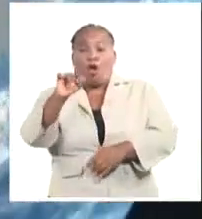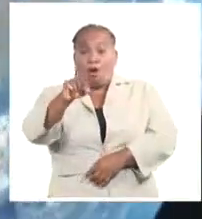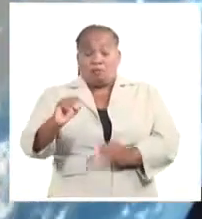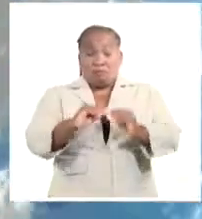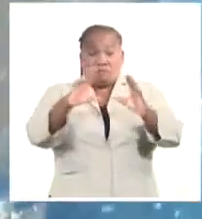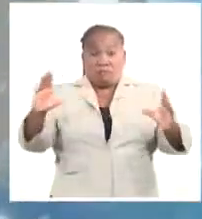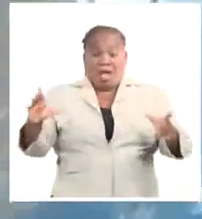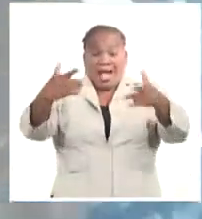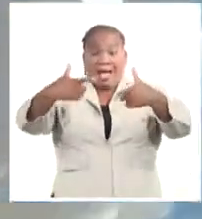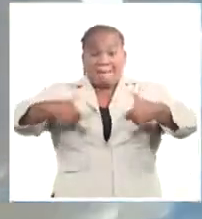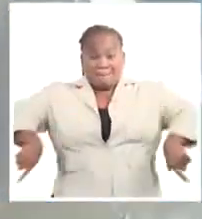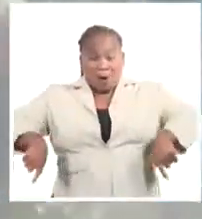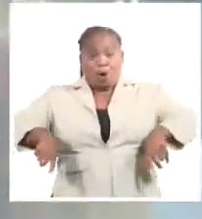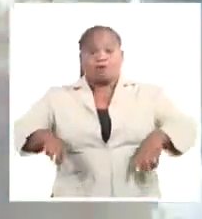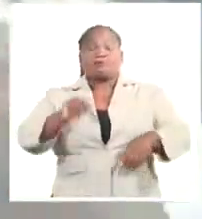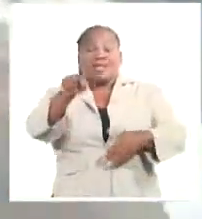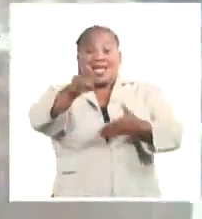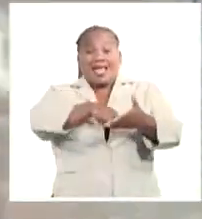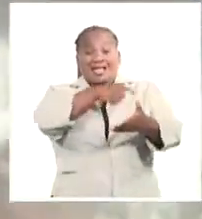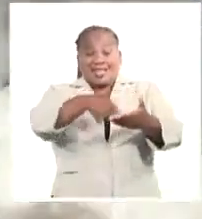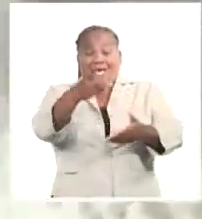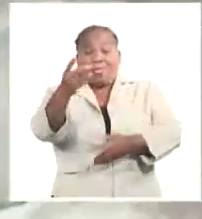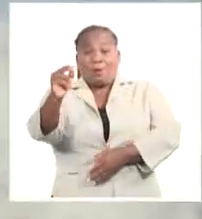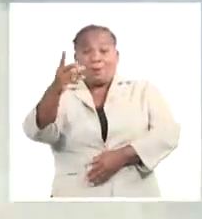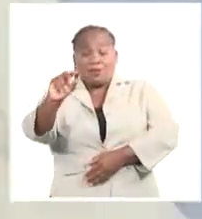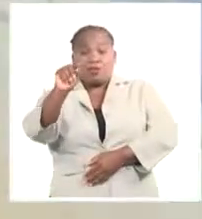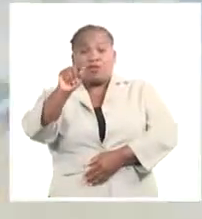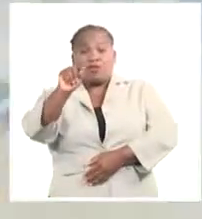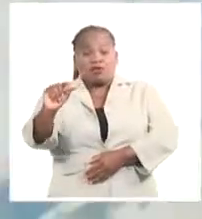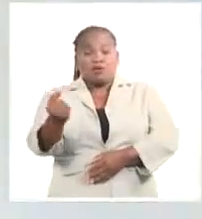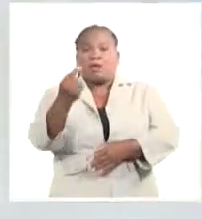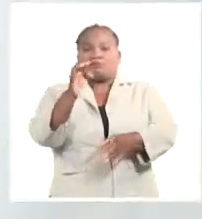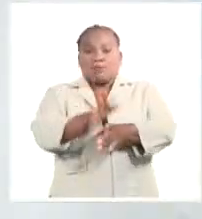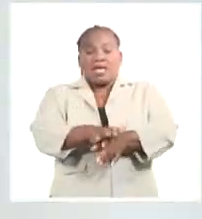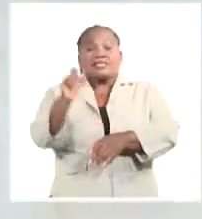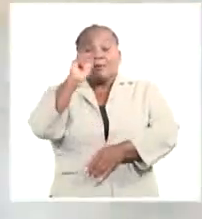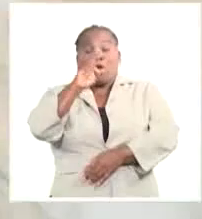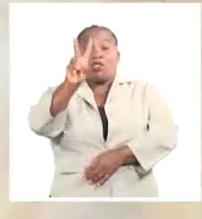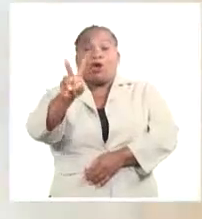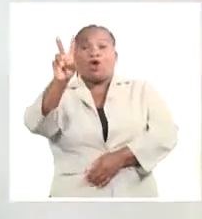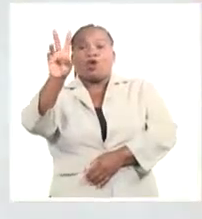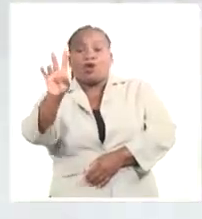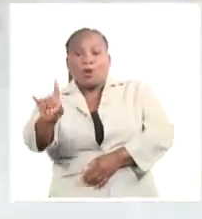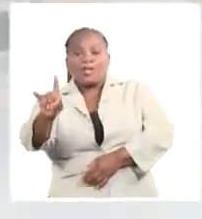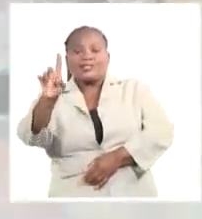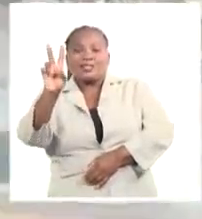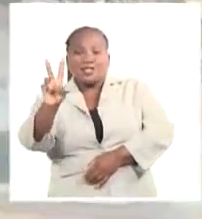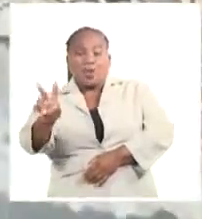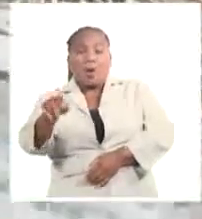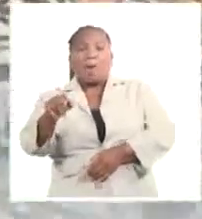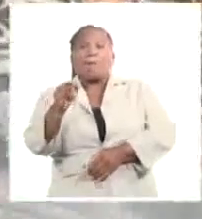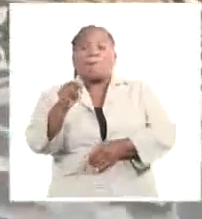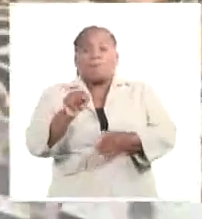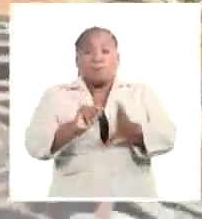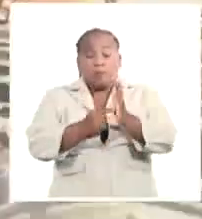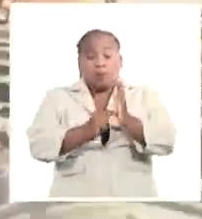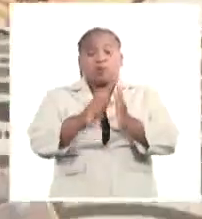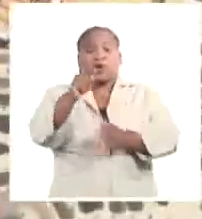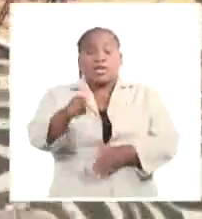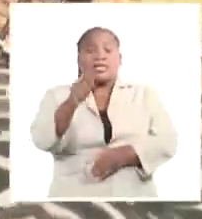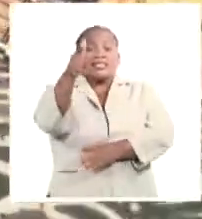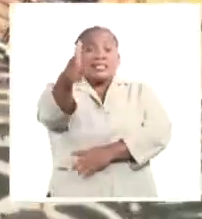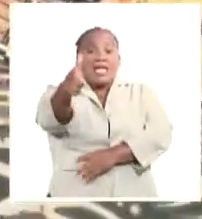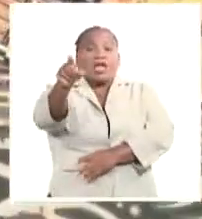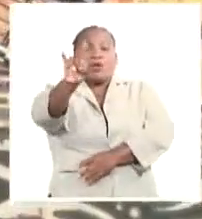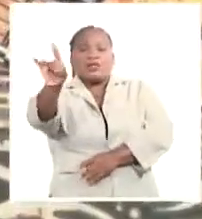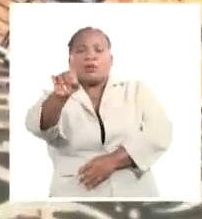olímpico de Londres 2012 debutó en mundiales y terminó con 292 puntos y tiradas de 99, 98 y